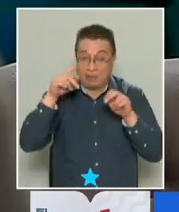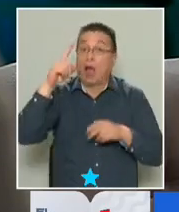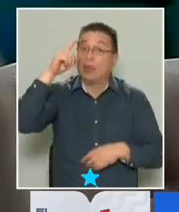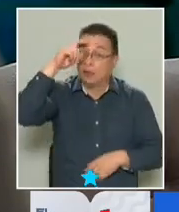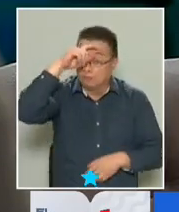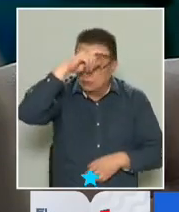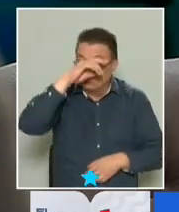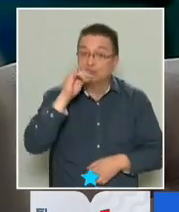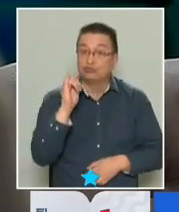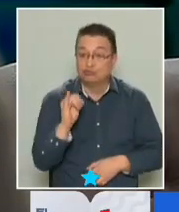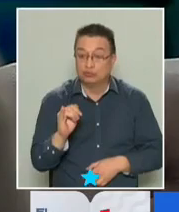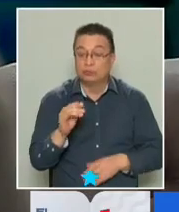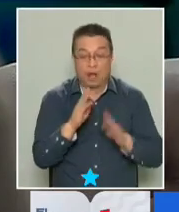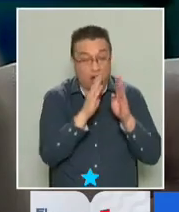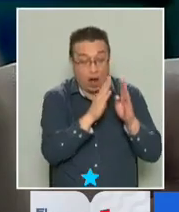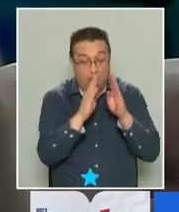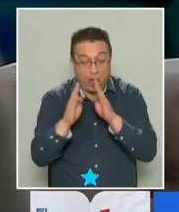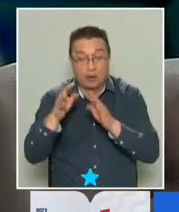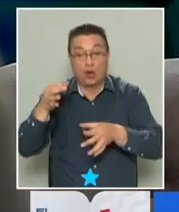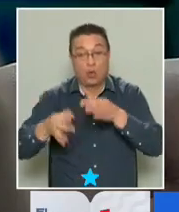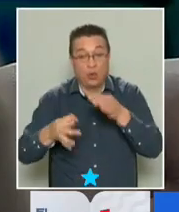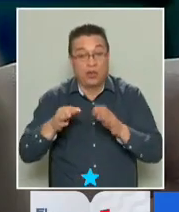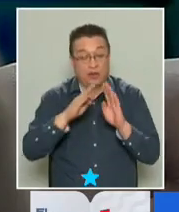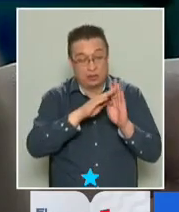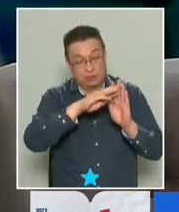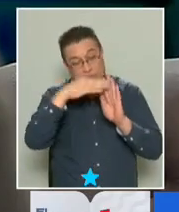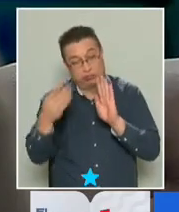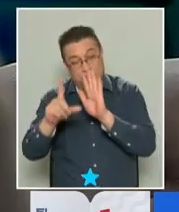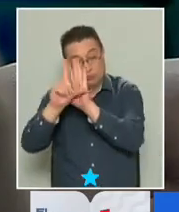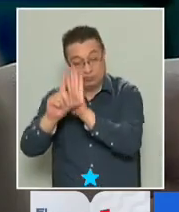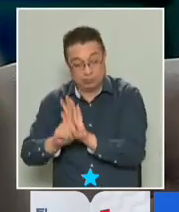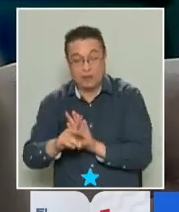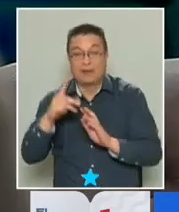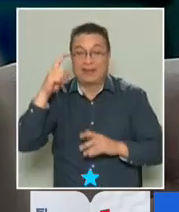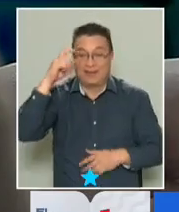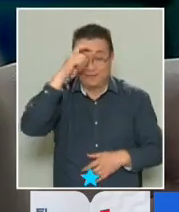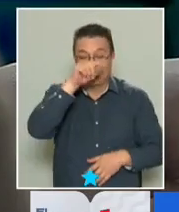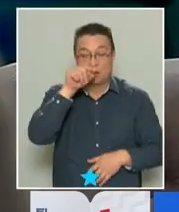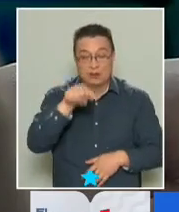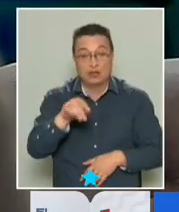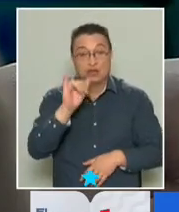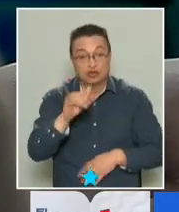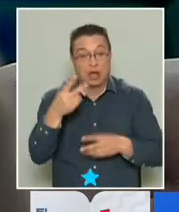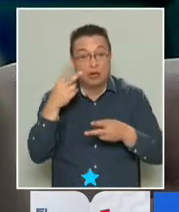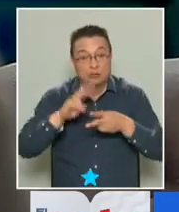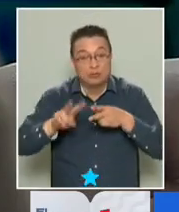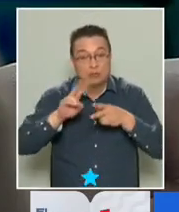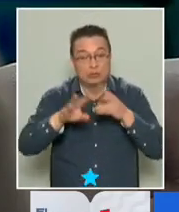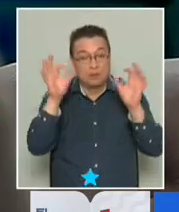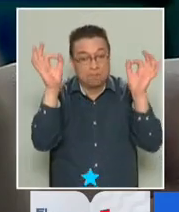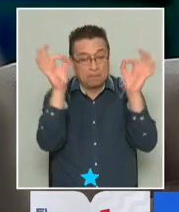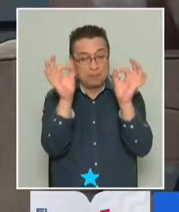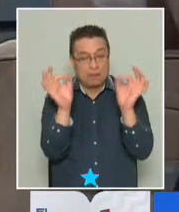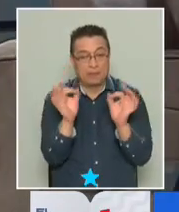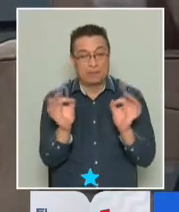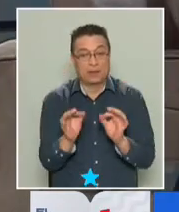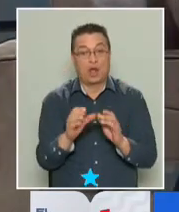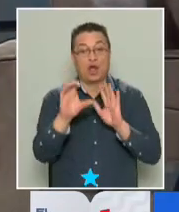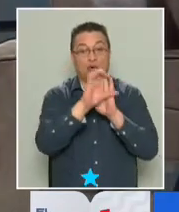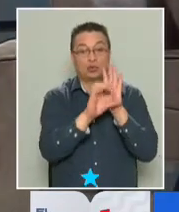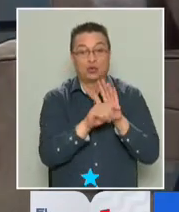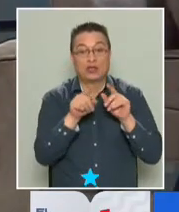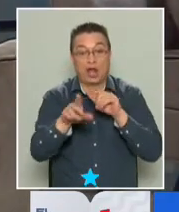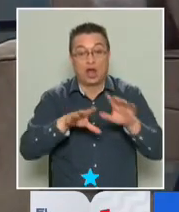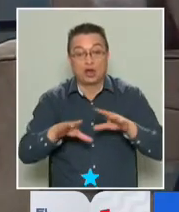porque es el ordenamiento jurídico se va a transformar en algo más complejo sino que a medida que se vayan precisando en la constitución estos